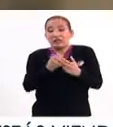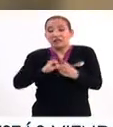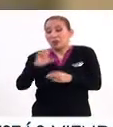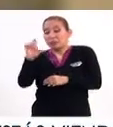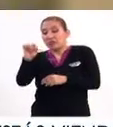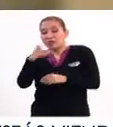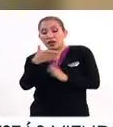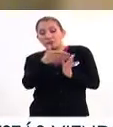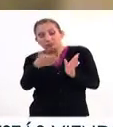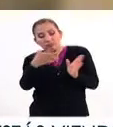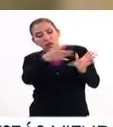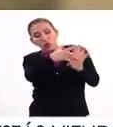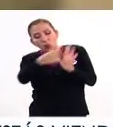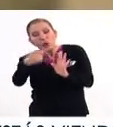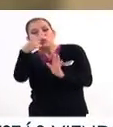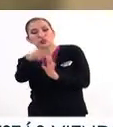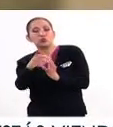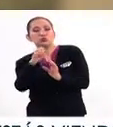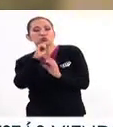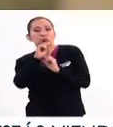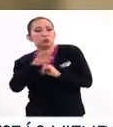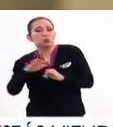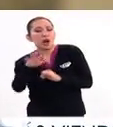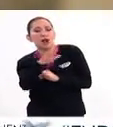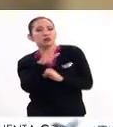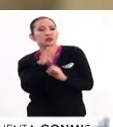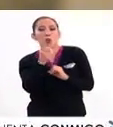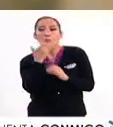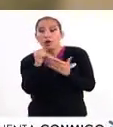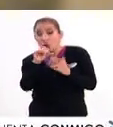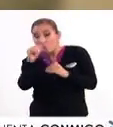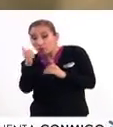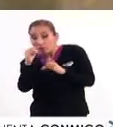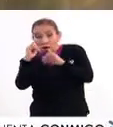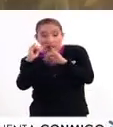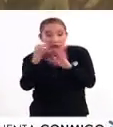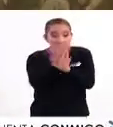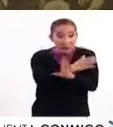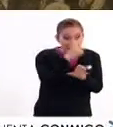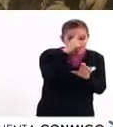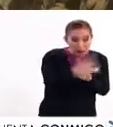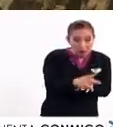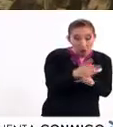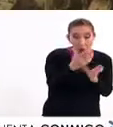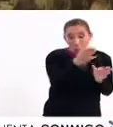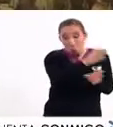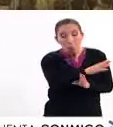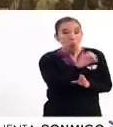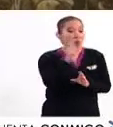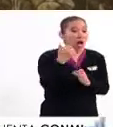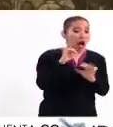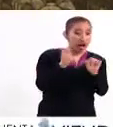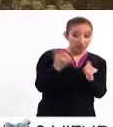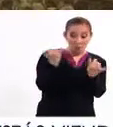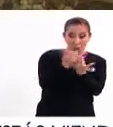menos, un artista popular como José Guadalupe Posada, y después tampoco, porque ya vino el fotograbado y ya no